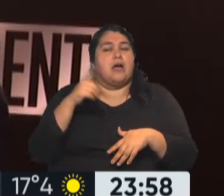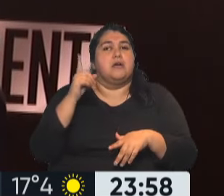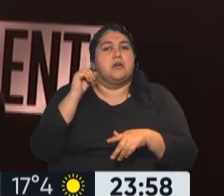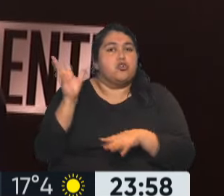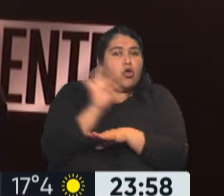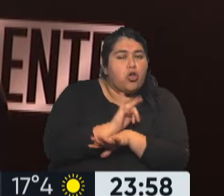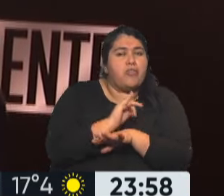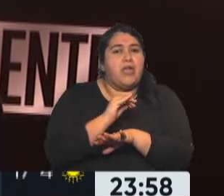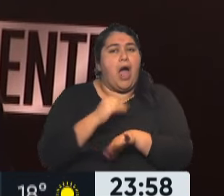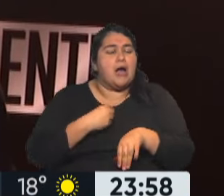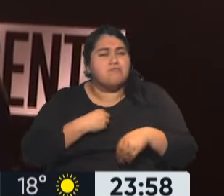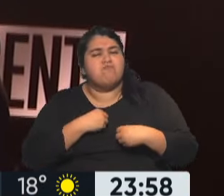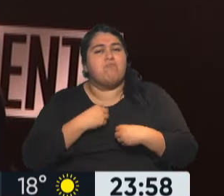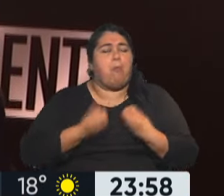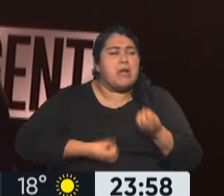los días, ¿no?